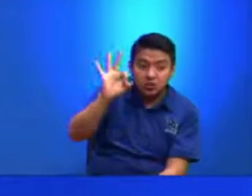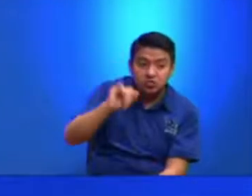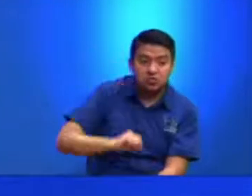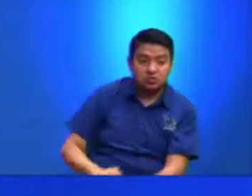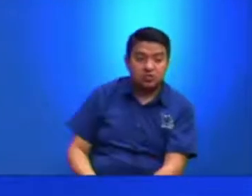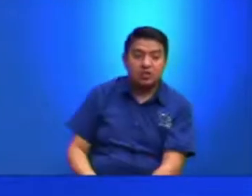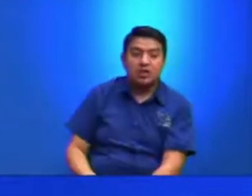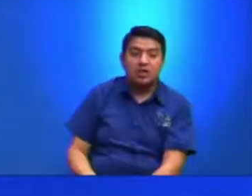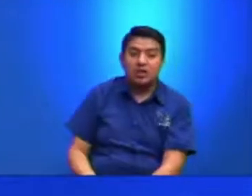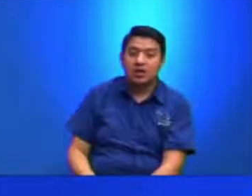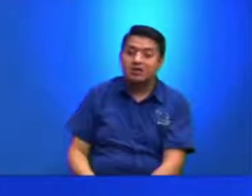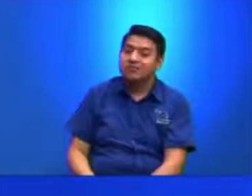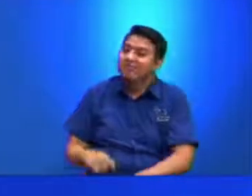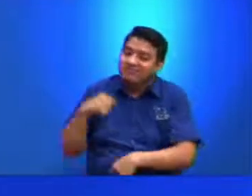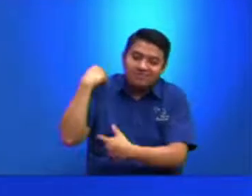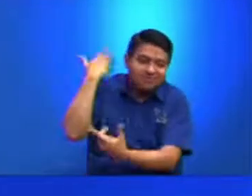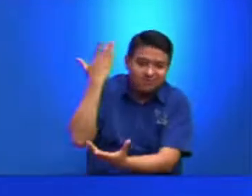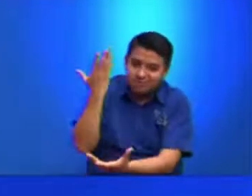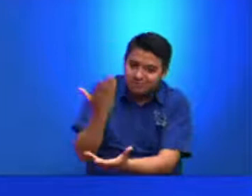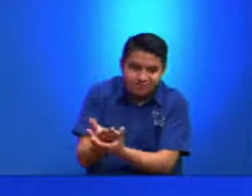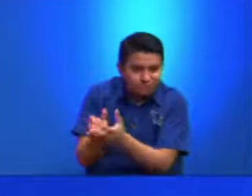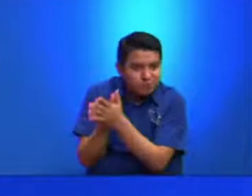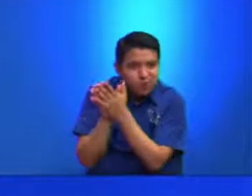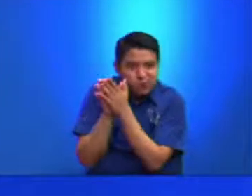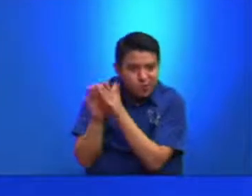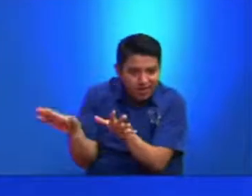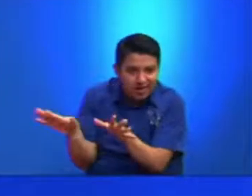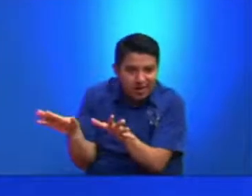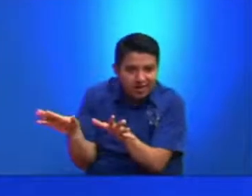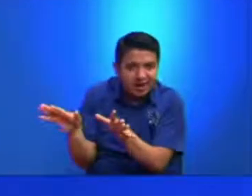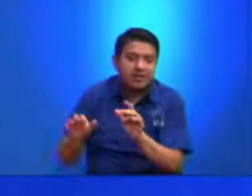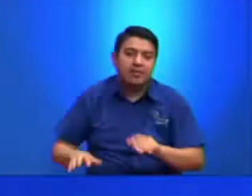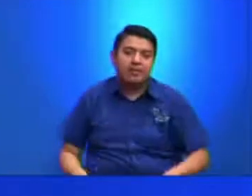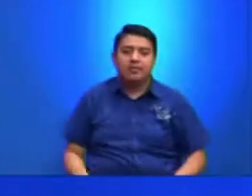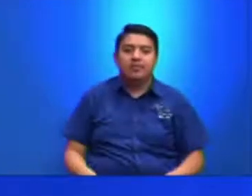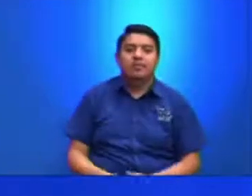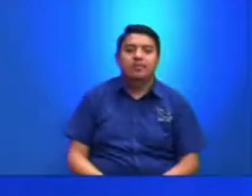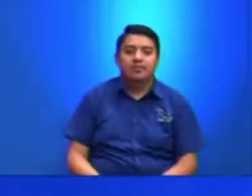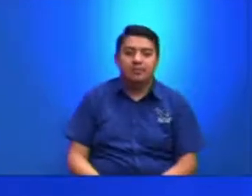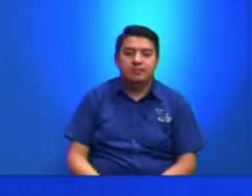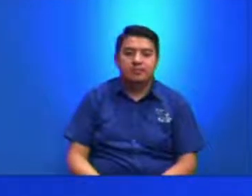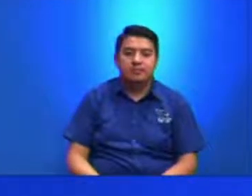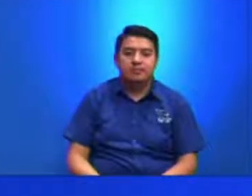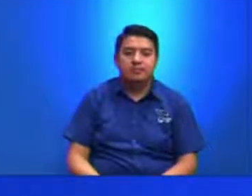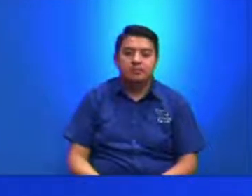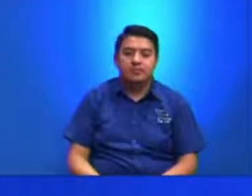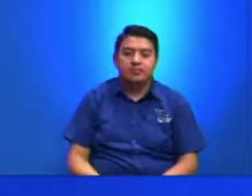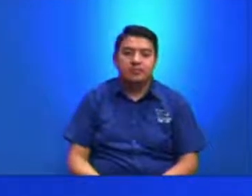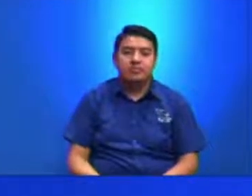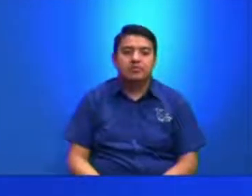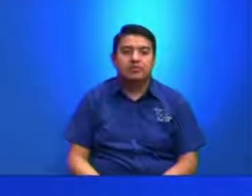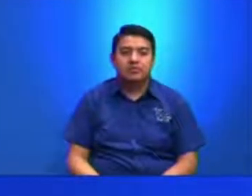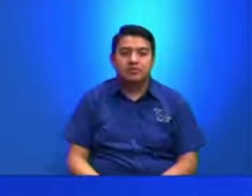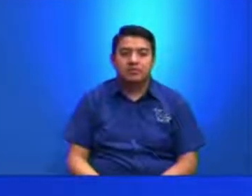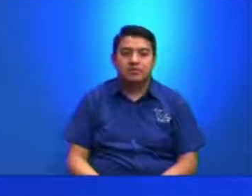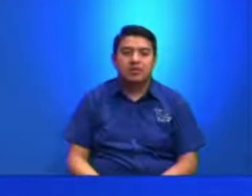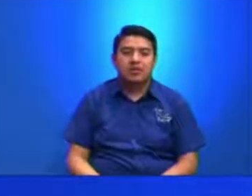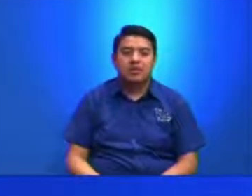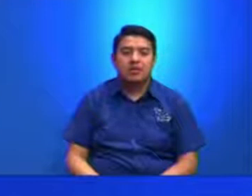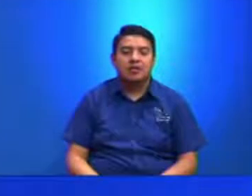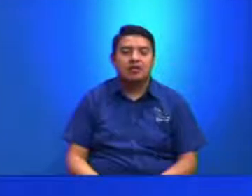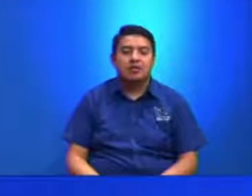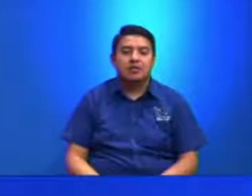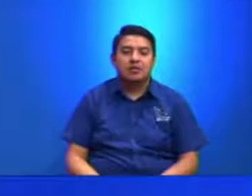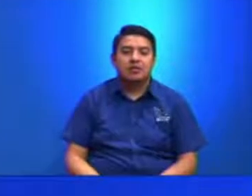chupamedias, así le dicen en Argentina, chupamedias, ¿cómo le decimos nosotros? Culebra